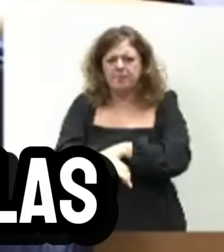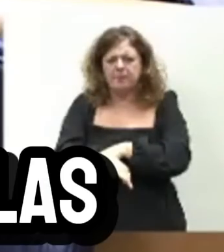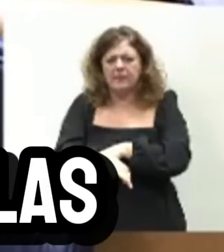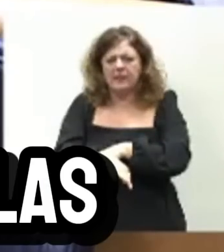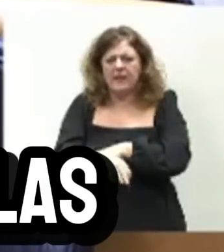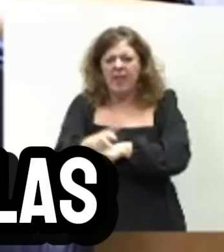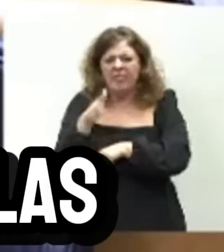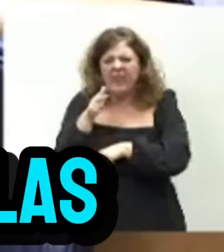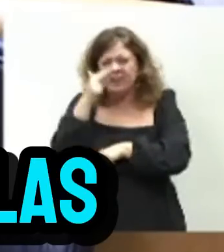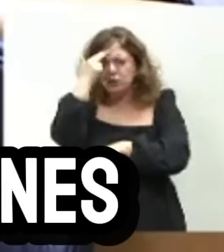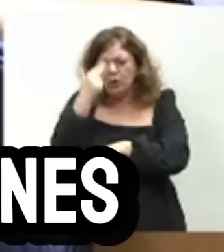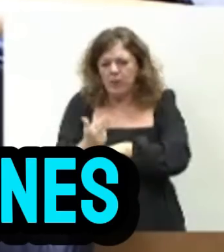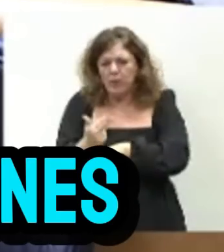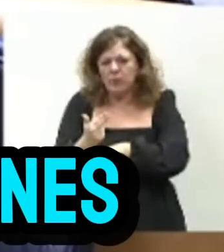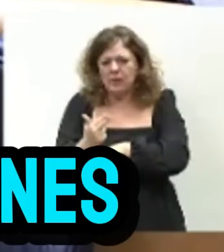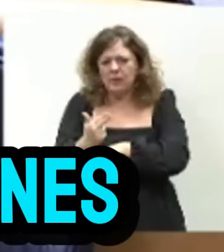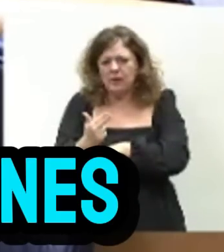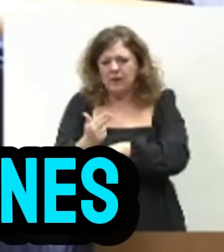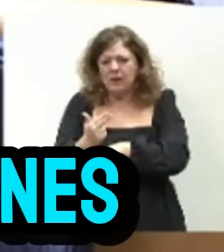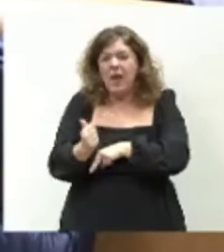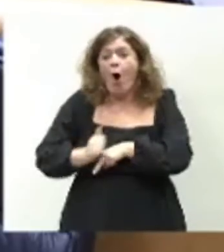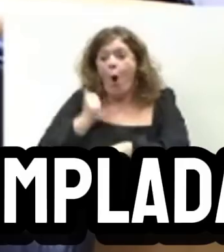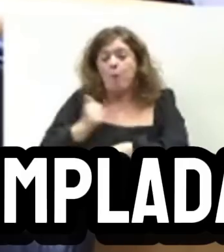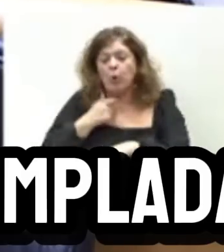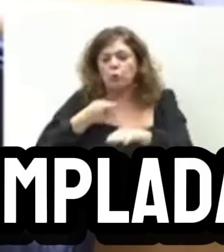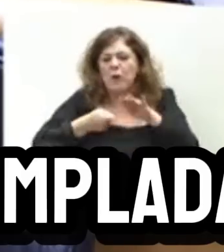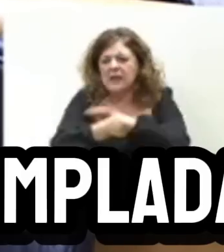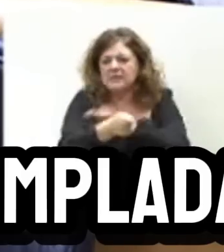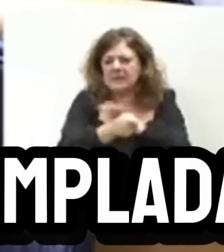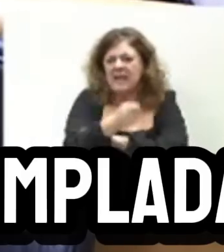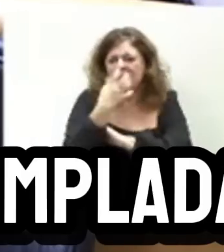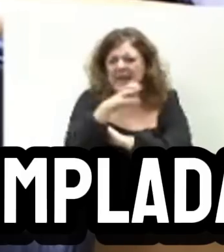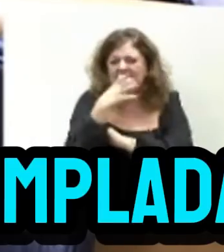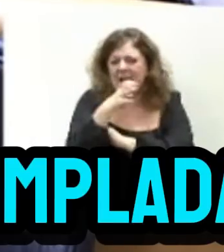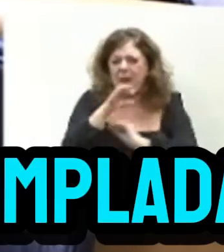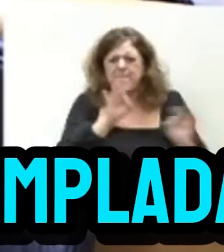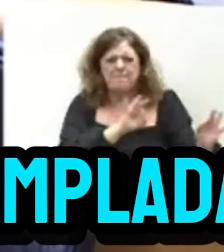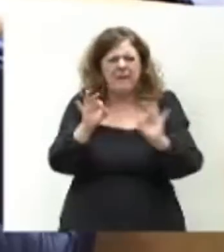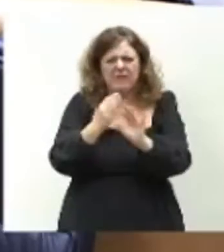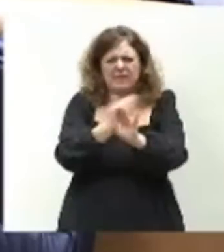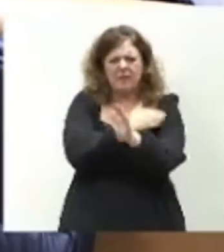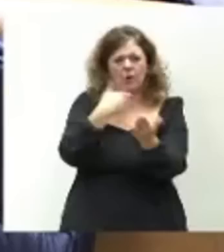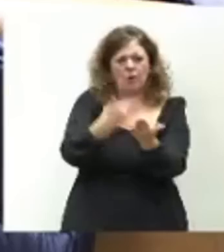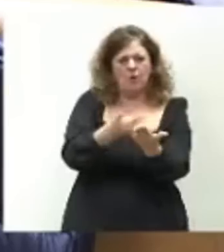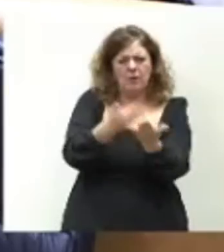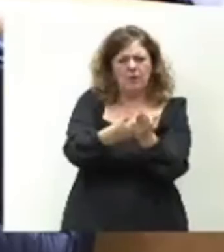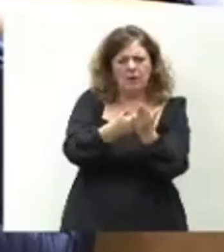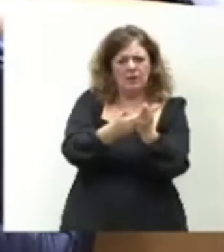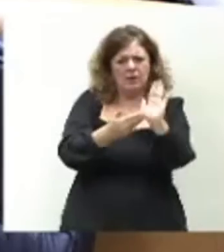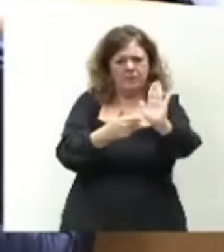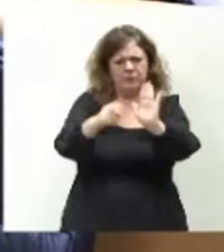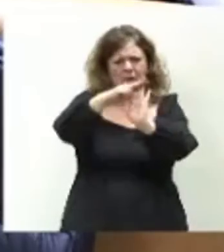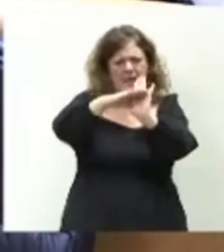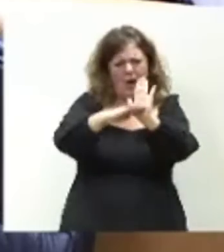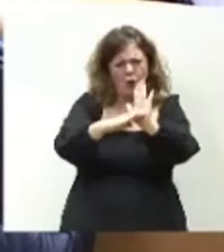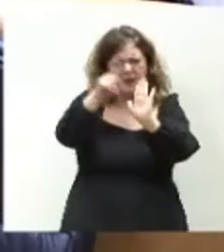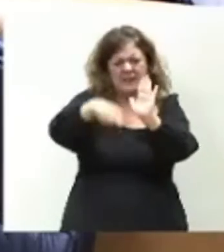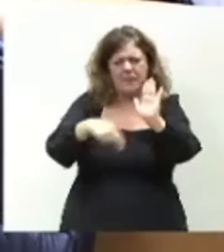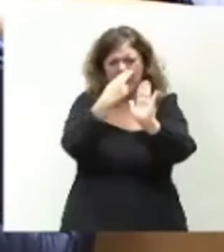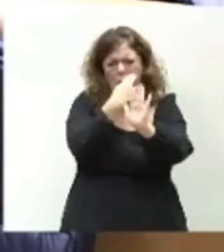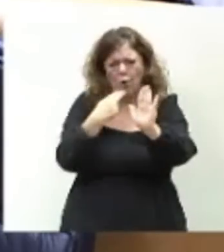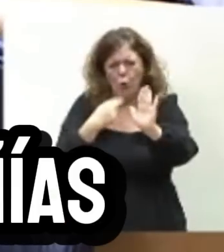derechos respetados mediante las oportunas reclamaciones que están perfectamente contempladas en la norma y también en los